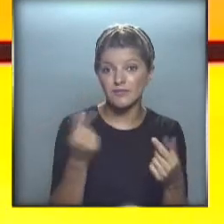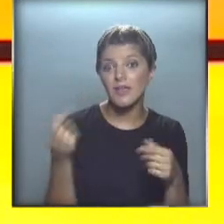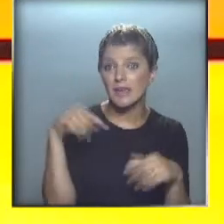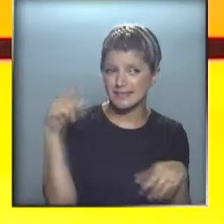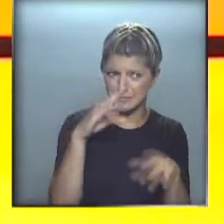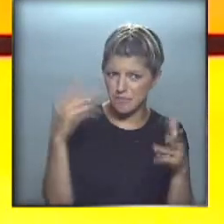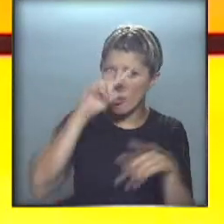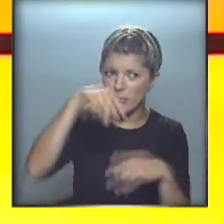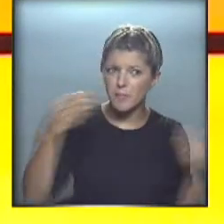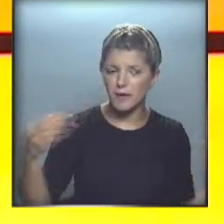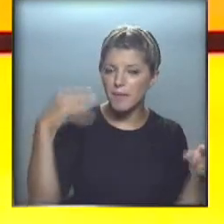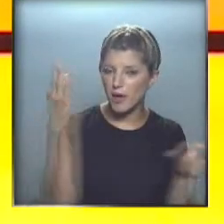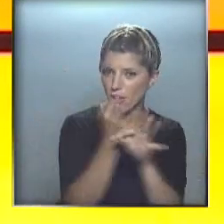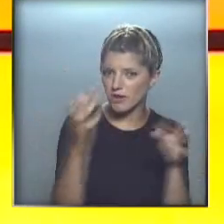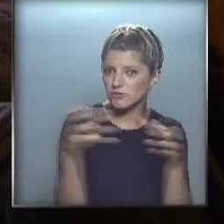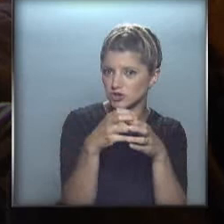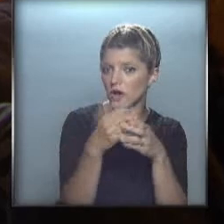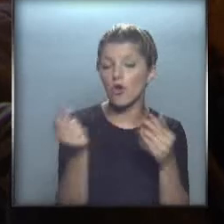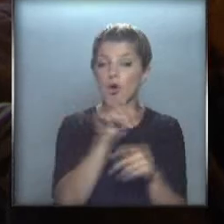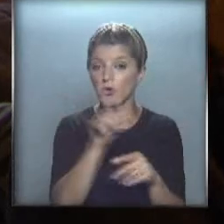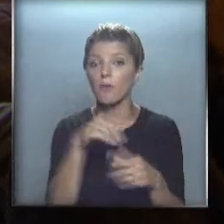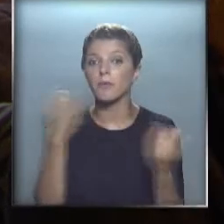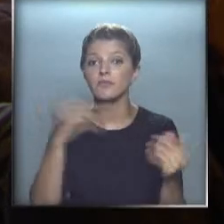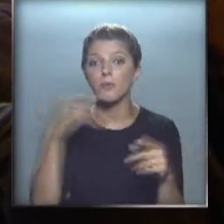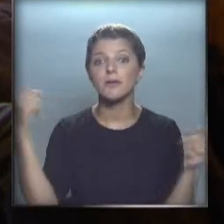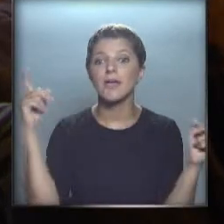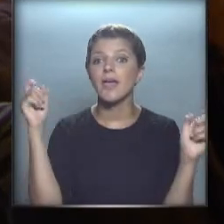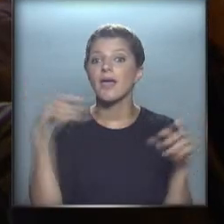chica, sino con que hay espacio de diálogo, ¿no? Que es lo que estamos